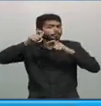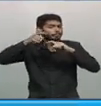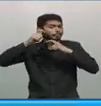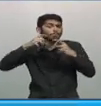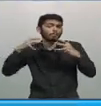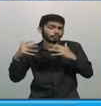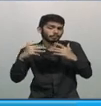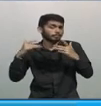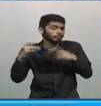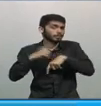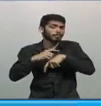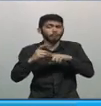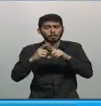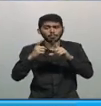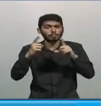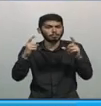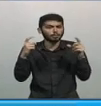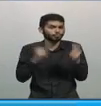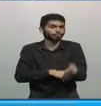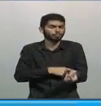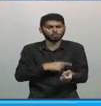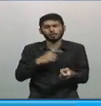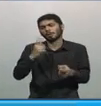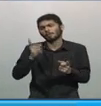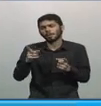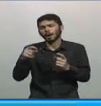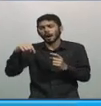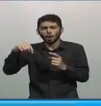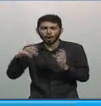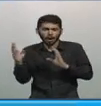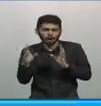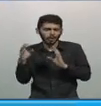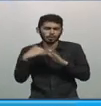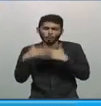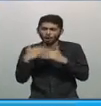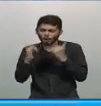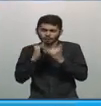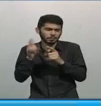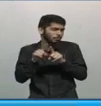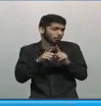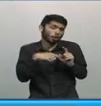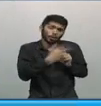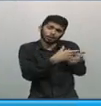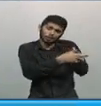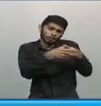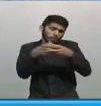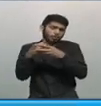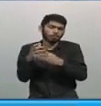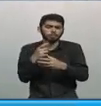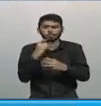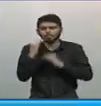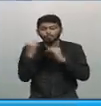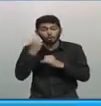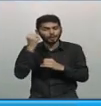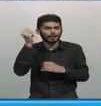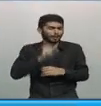También en esta etapa tratamos, lo que hablamos mucho con los jugadores, y creo que todos los cuerpos técnicos estamos igual, en que no haya ningún tipo de